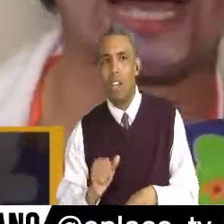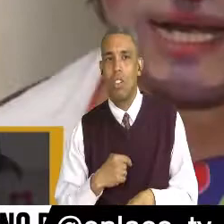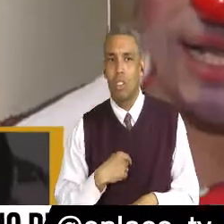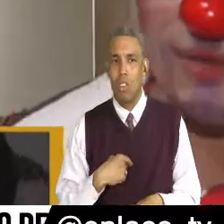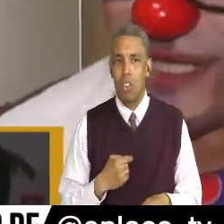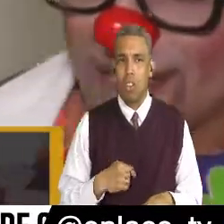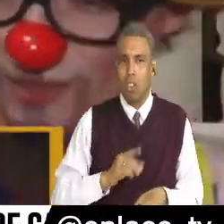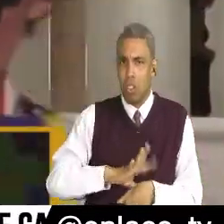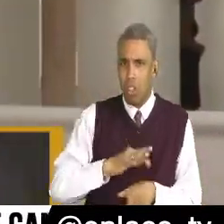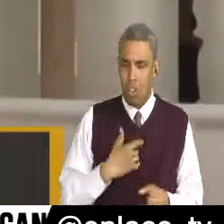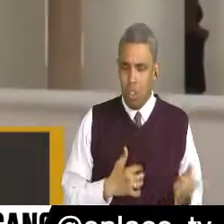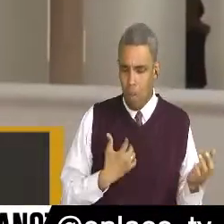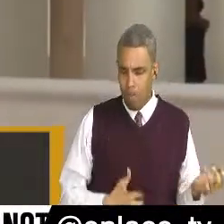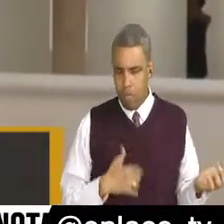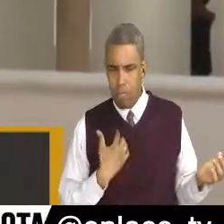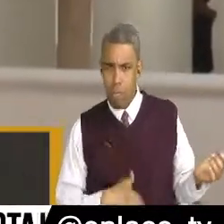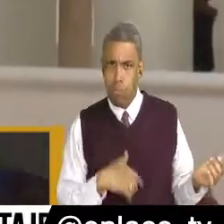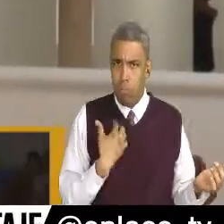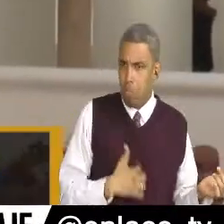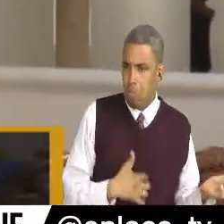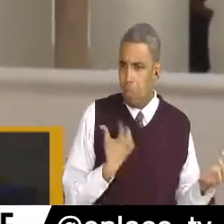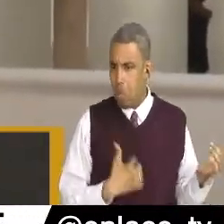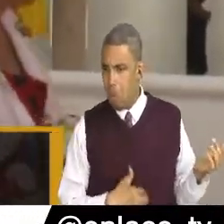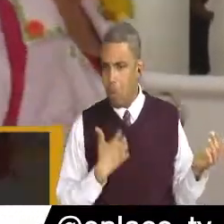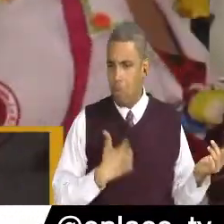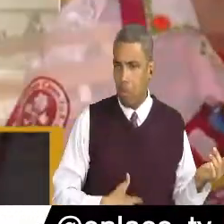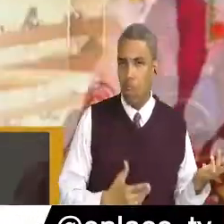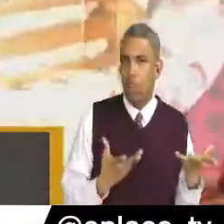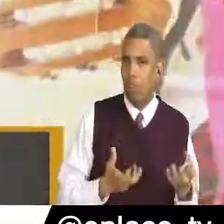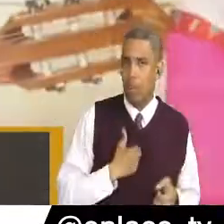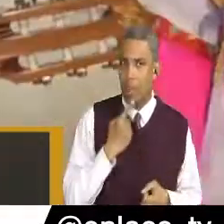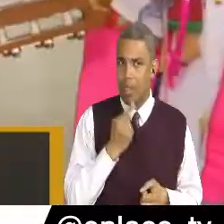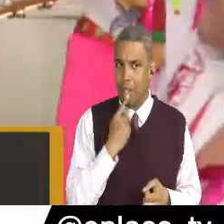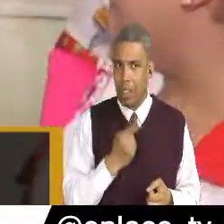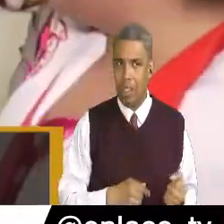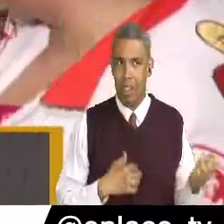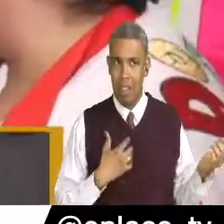aquí a tocarles unas cancioncitas, por ejemplo esta que es que dice así.